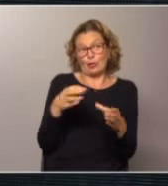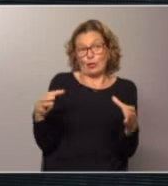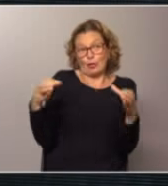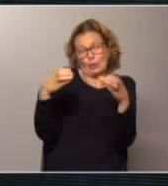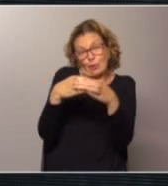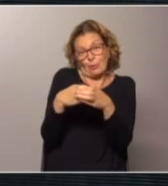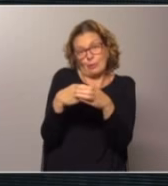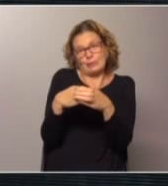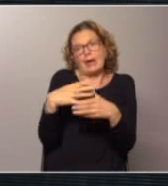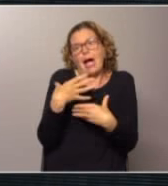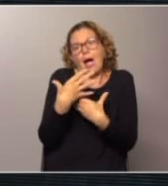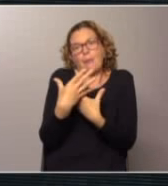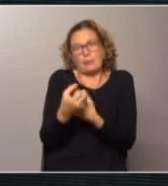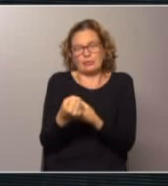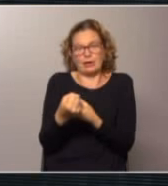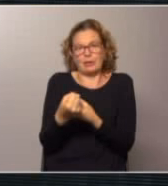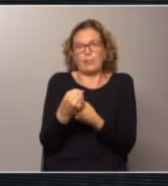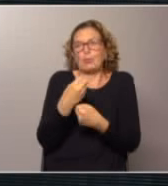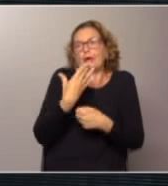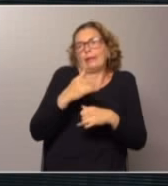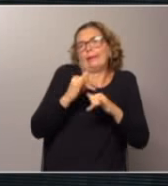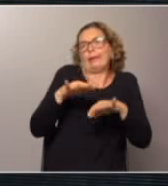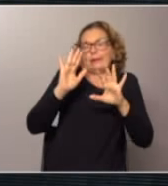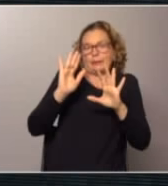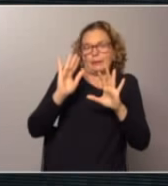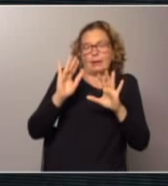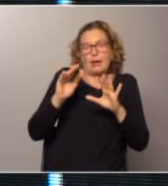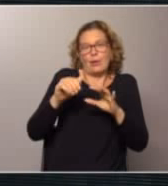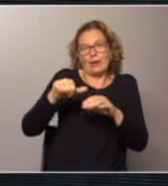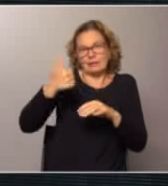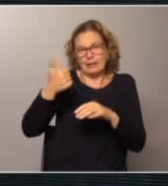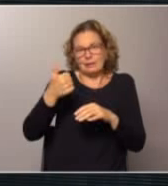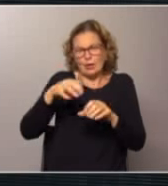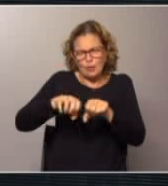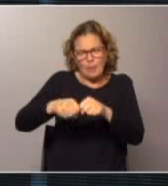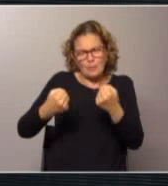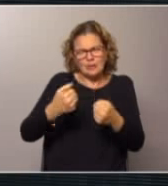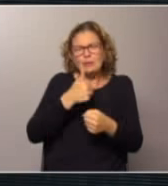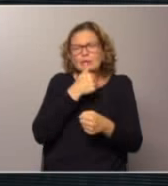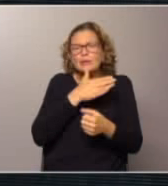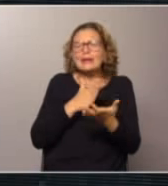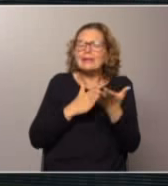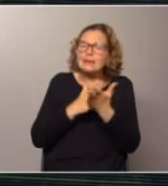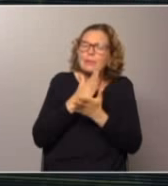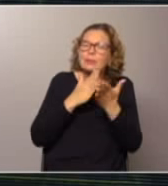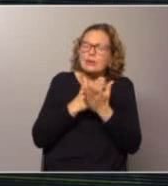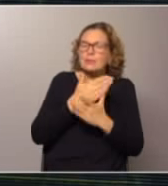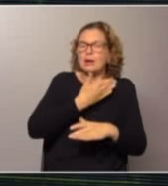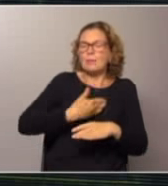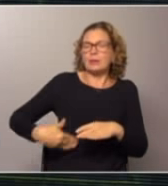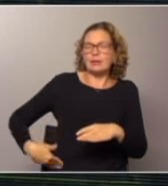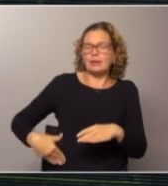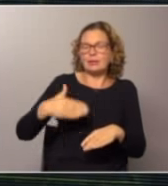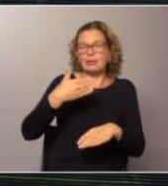de apoyar porque si a un candidato rompiendo una historia de que siempre el presidente del bid era